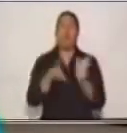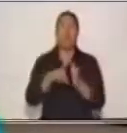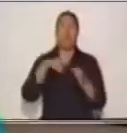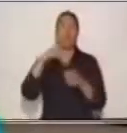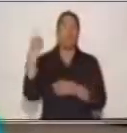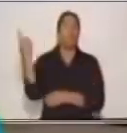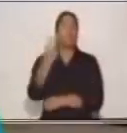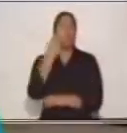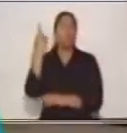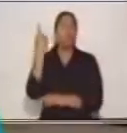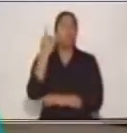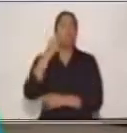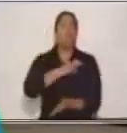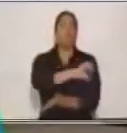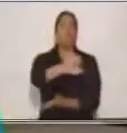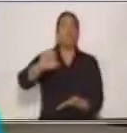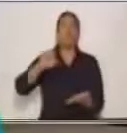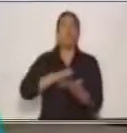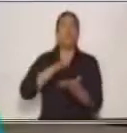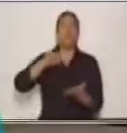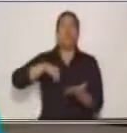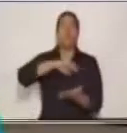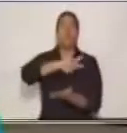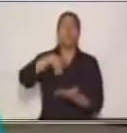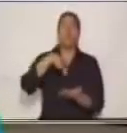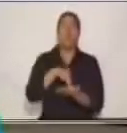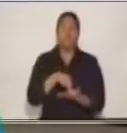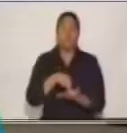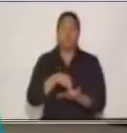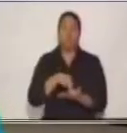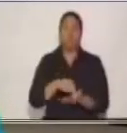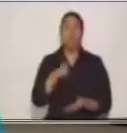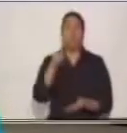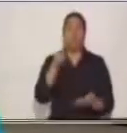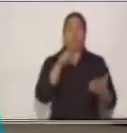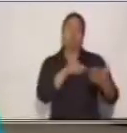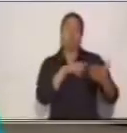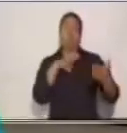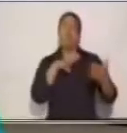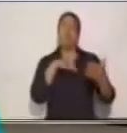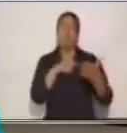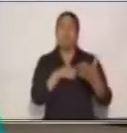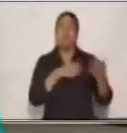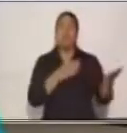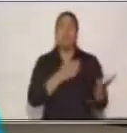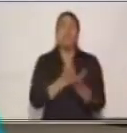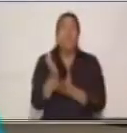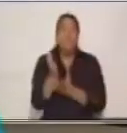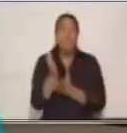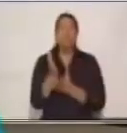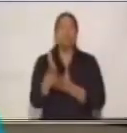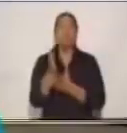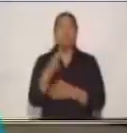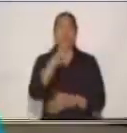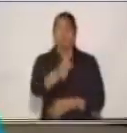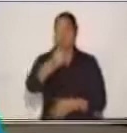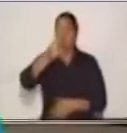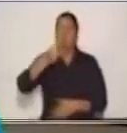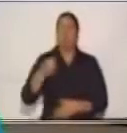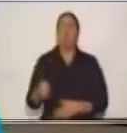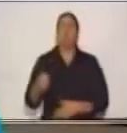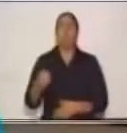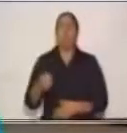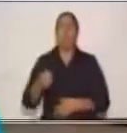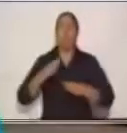donde encontramos todos los derechos, las obligaciones, la organización y las garantías